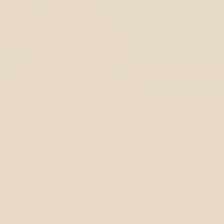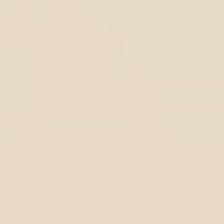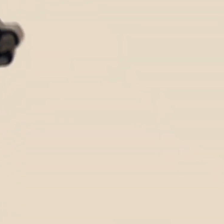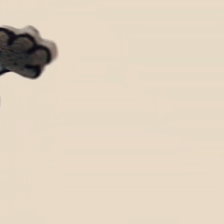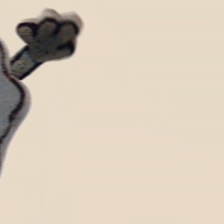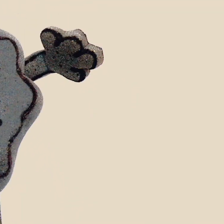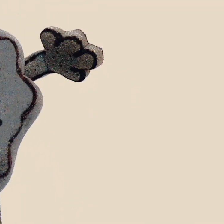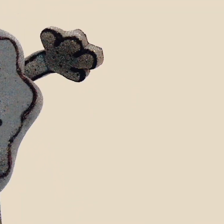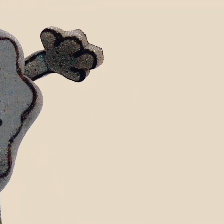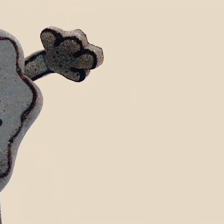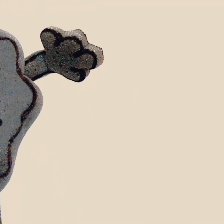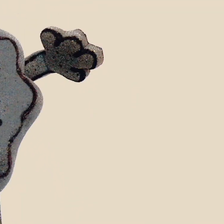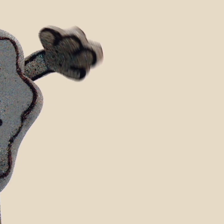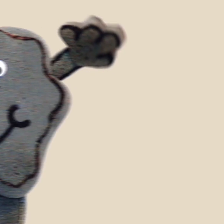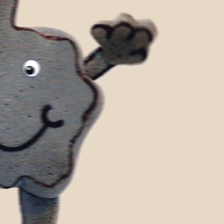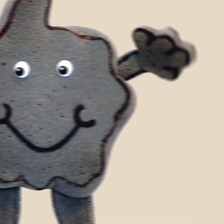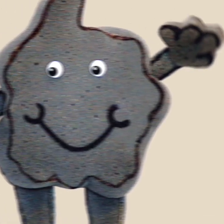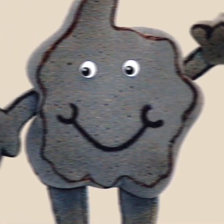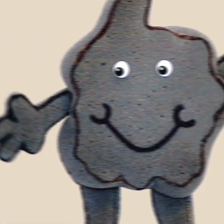pasar.